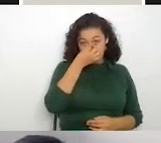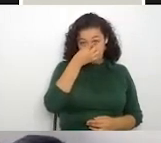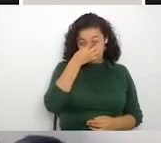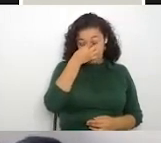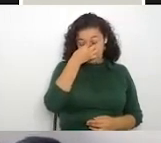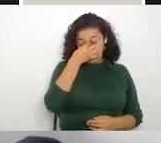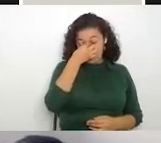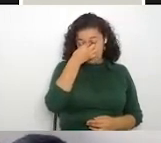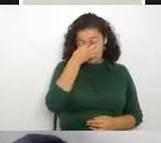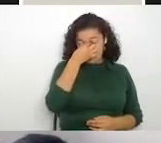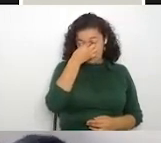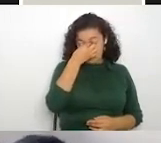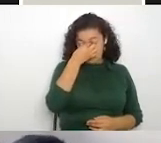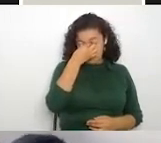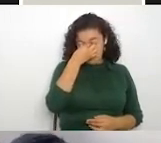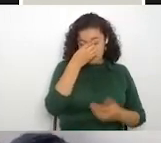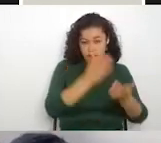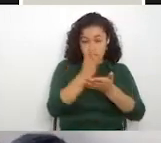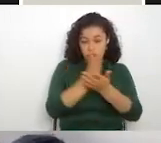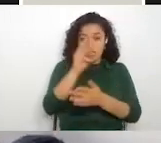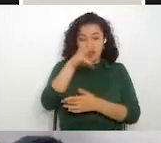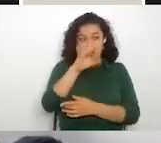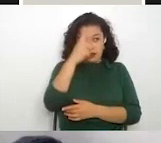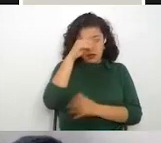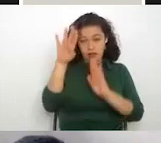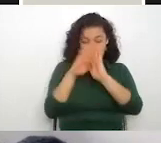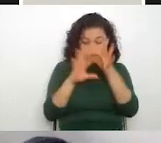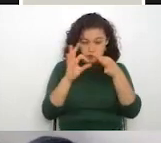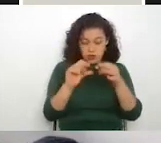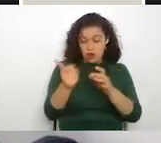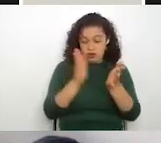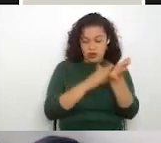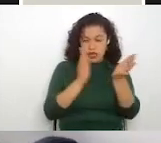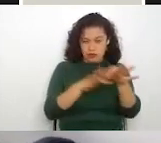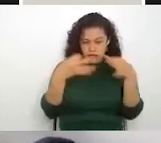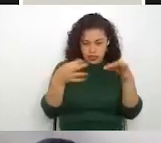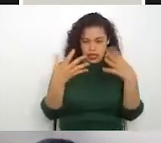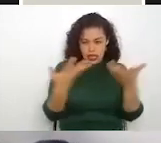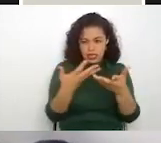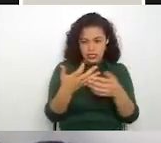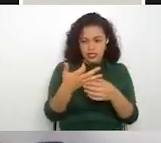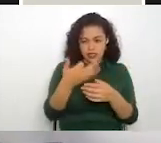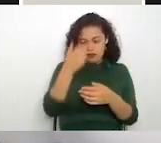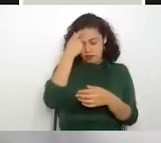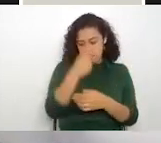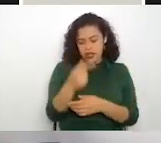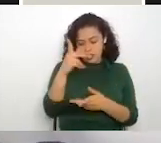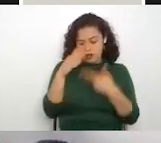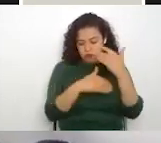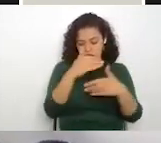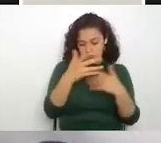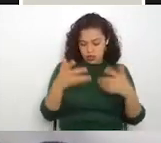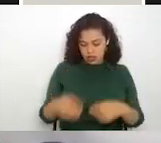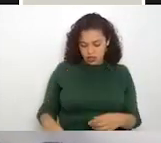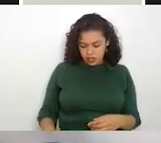no solamente al manual de procedimientos, sino a otros documentos que se generan como parte de la aplicación de los procedimientos.